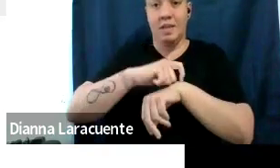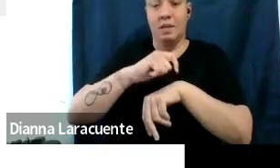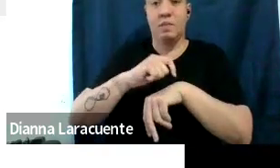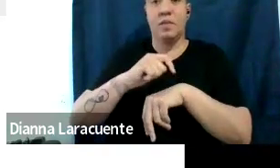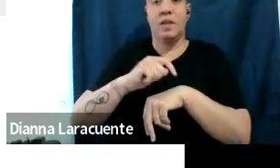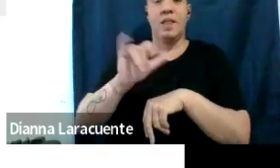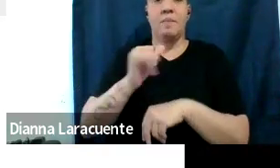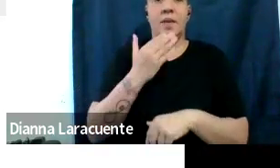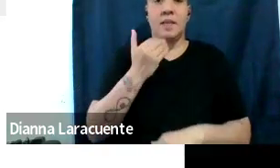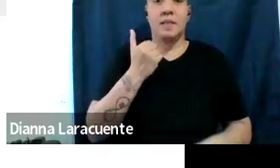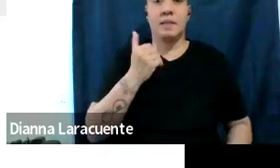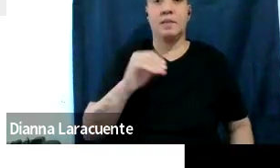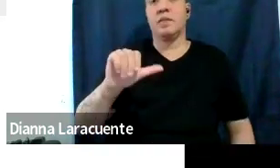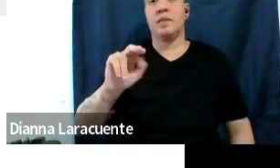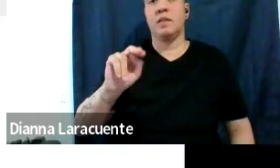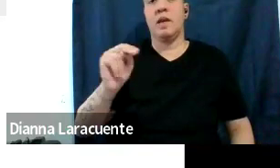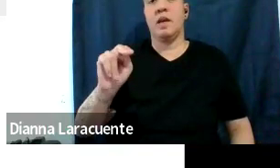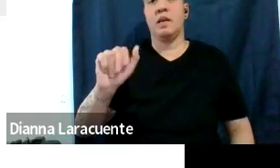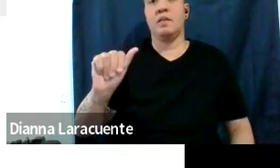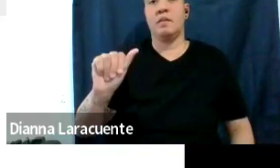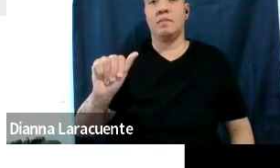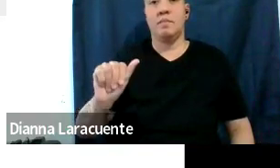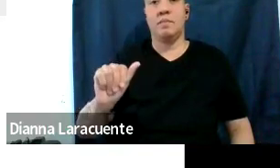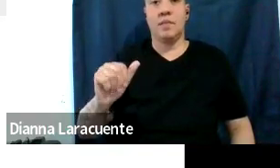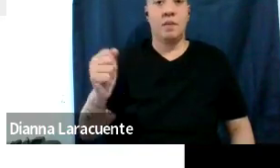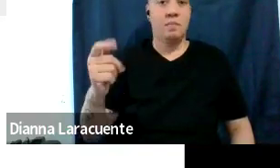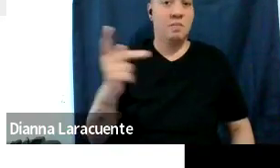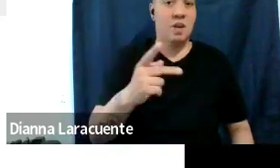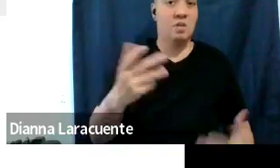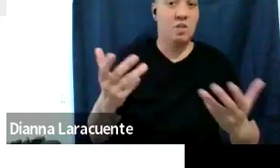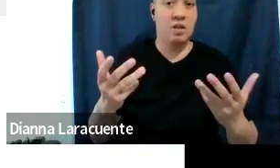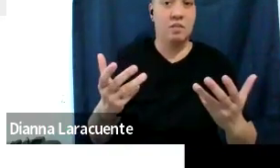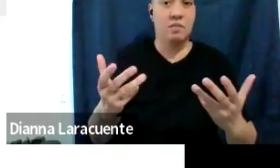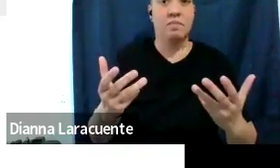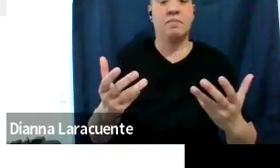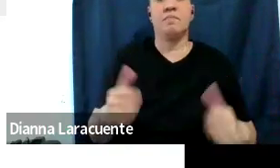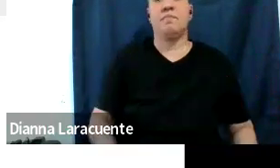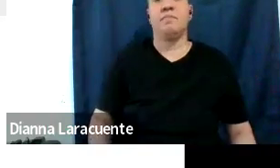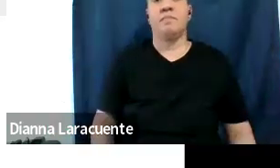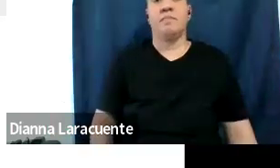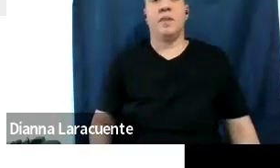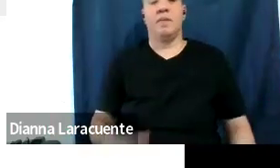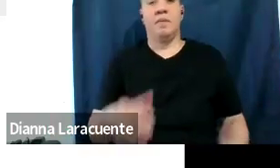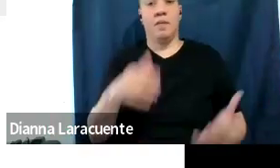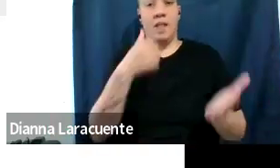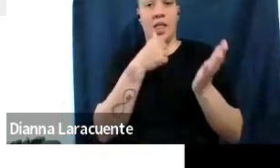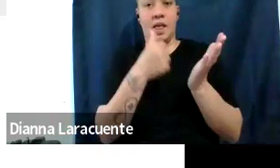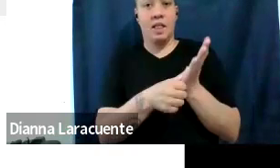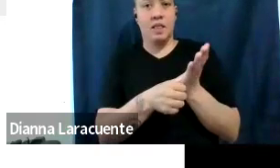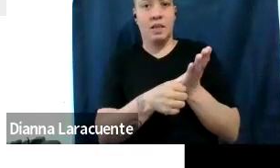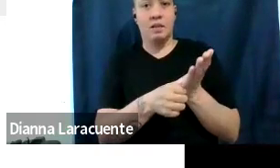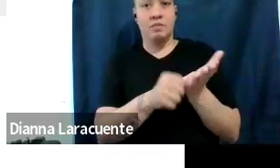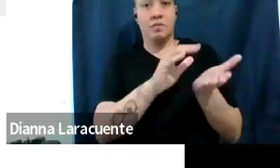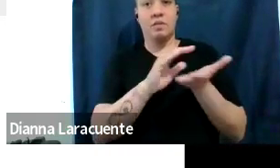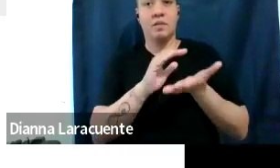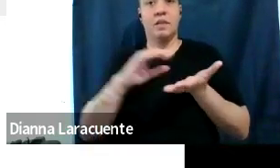caña. ¿Y sabe lo que regresa? Regresa con las cartas que le habían dado de crédito